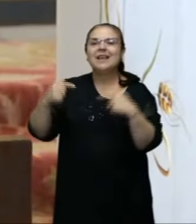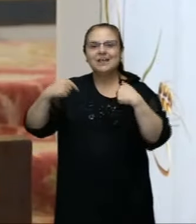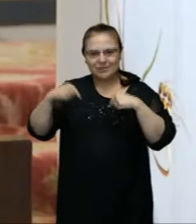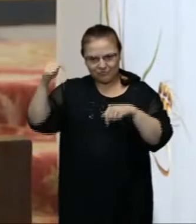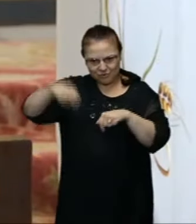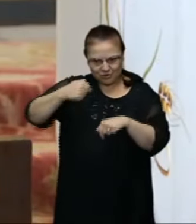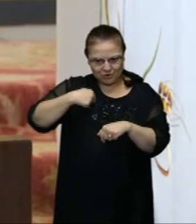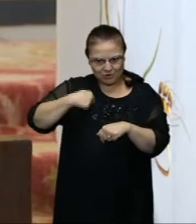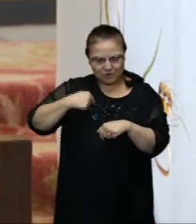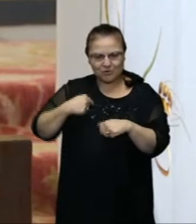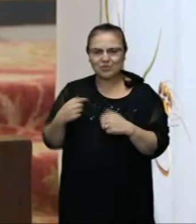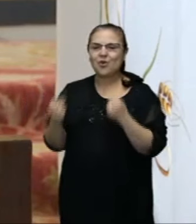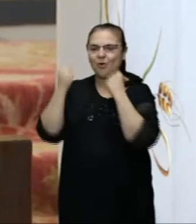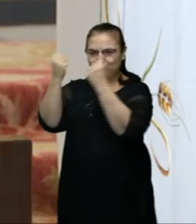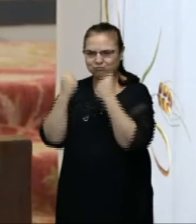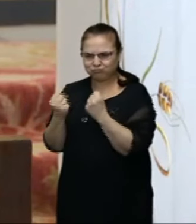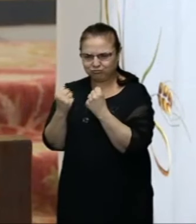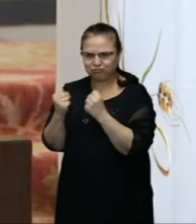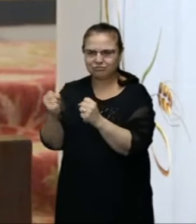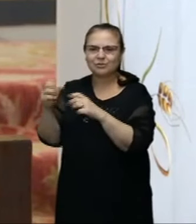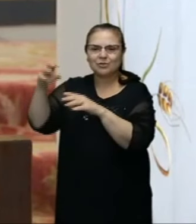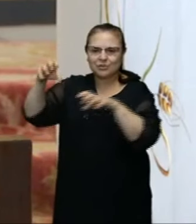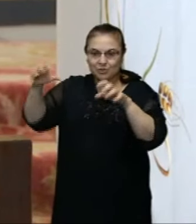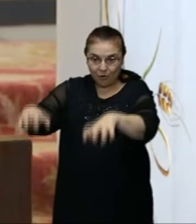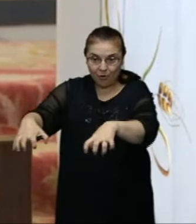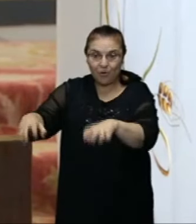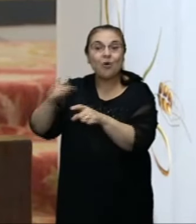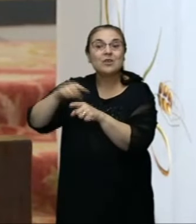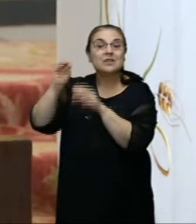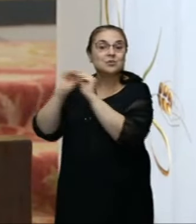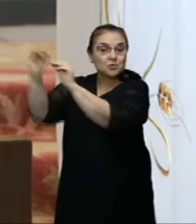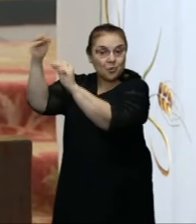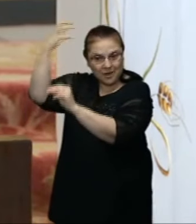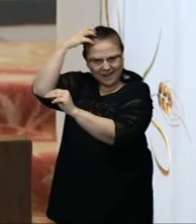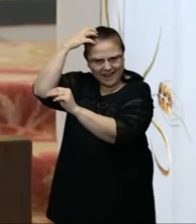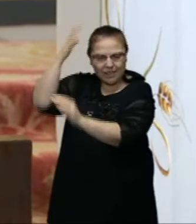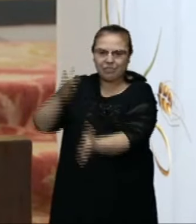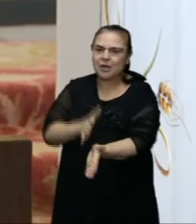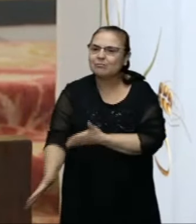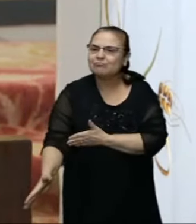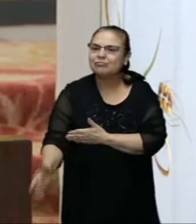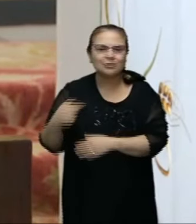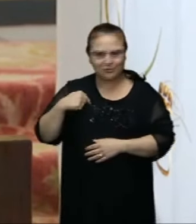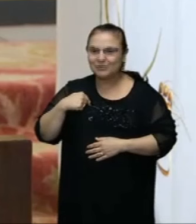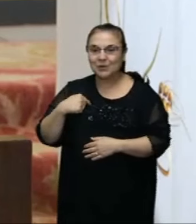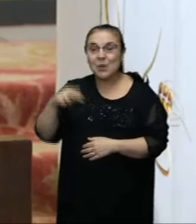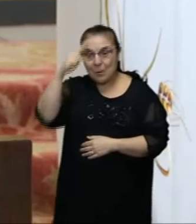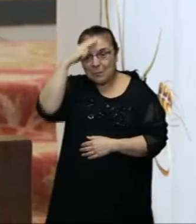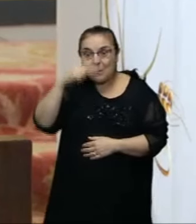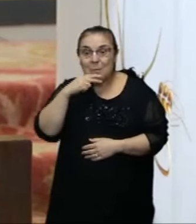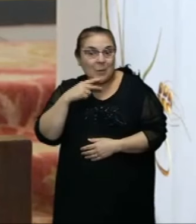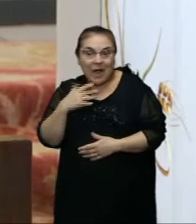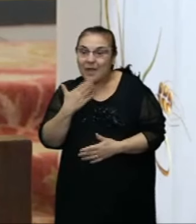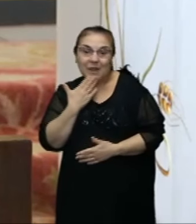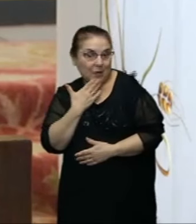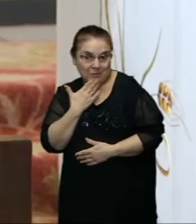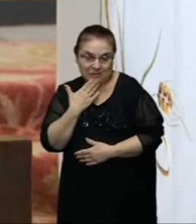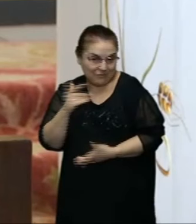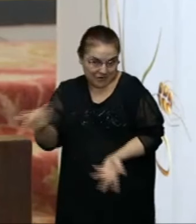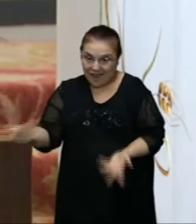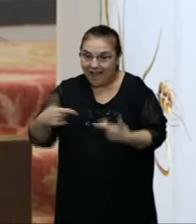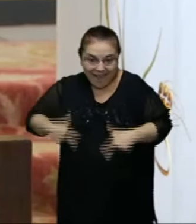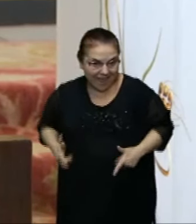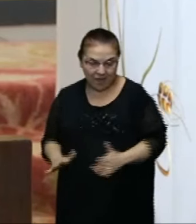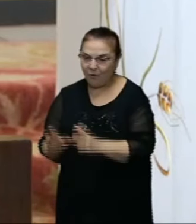yo consolidaré el trono de su realeza para siempre. Yo seré para él un padre y él será para mí un